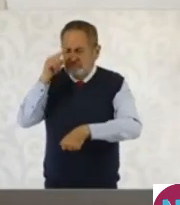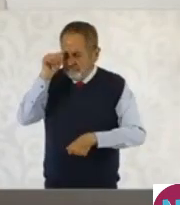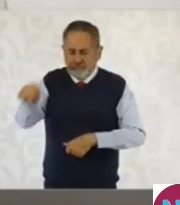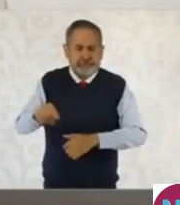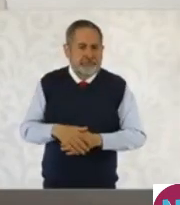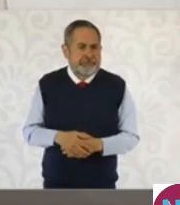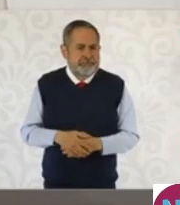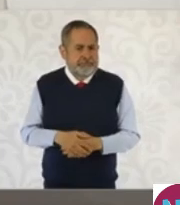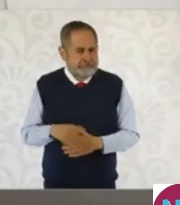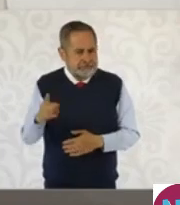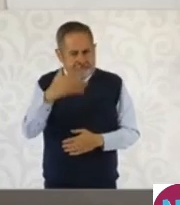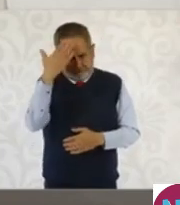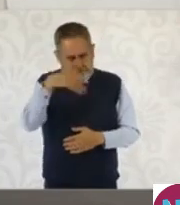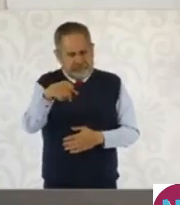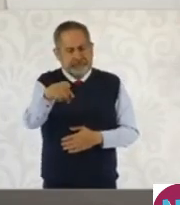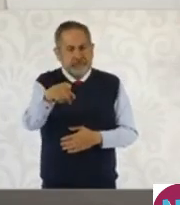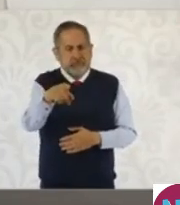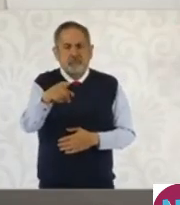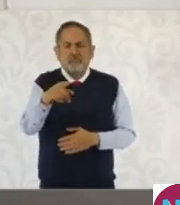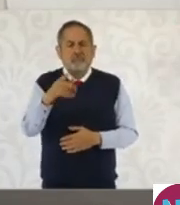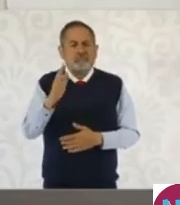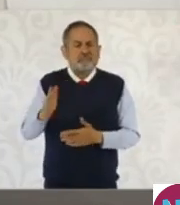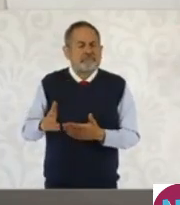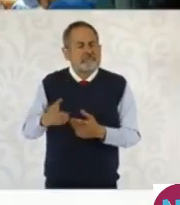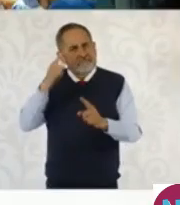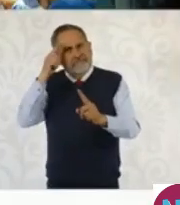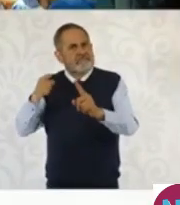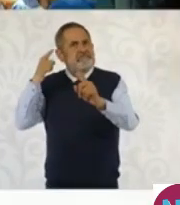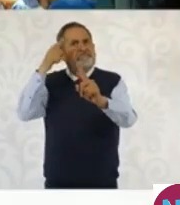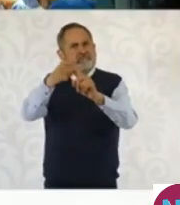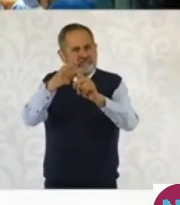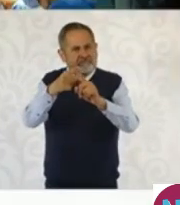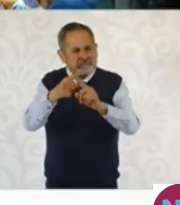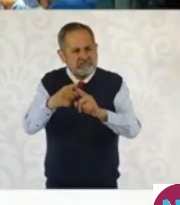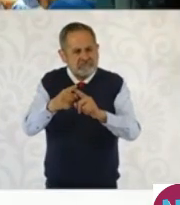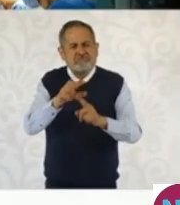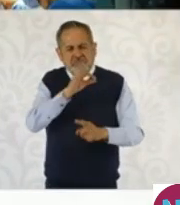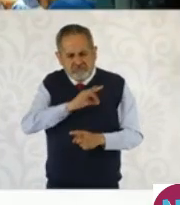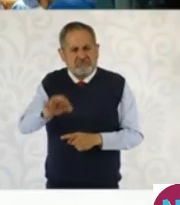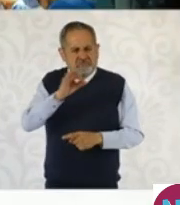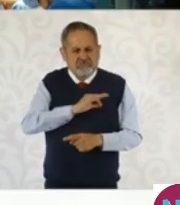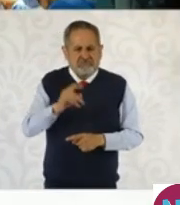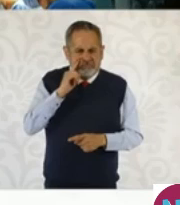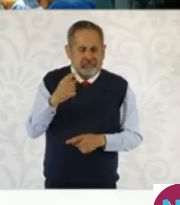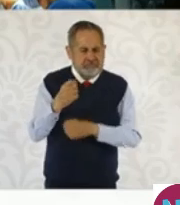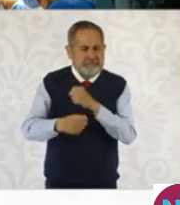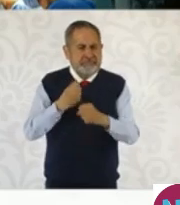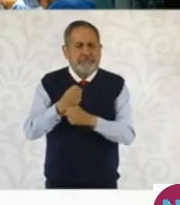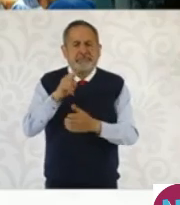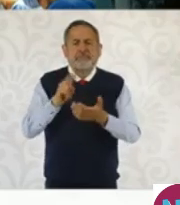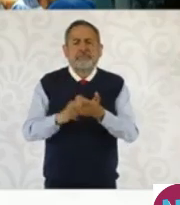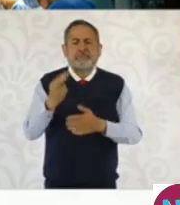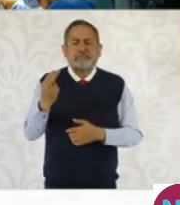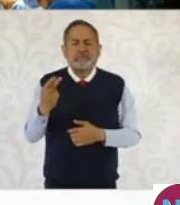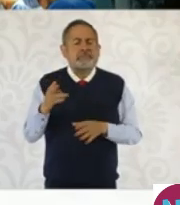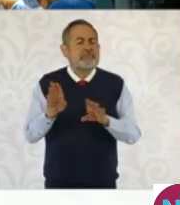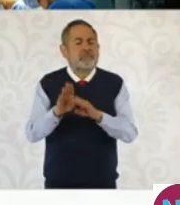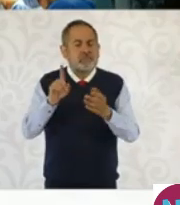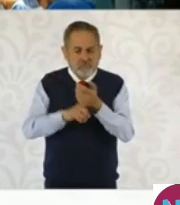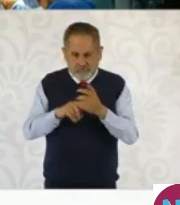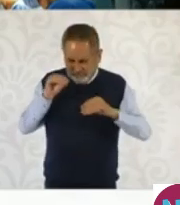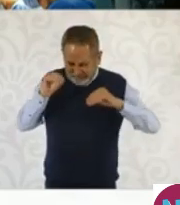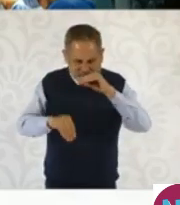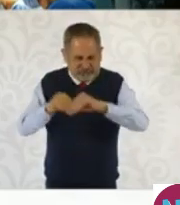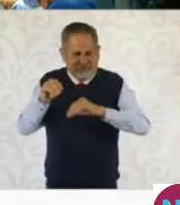Como ustedes saben, nos hemos propuesto objetivos ambiciosos y medibles para este 2025 en el proceso de consolidación de